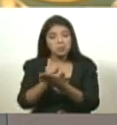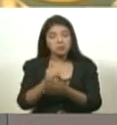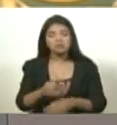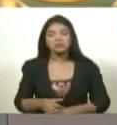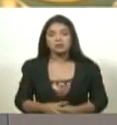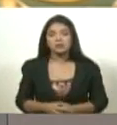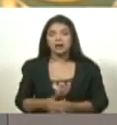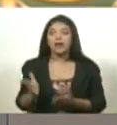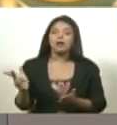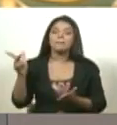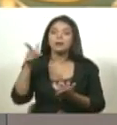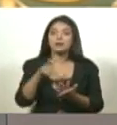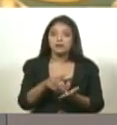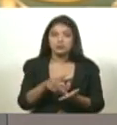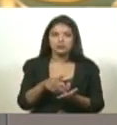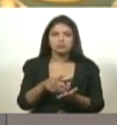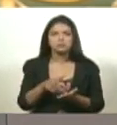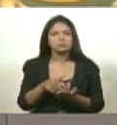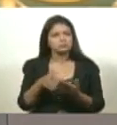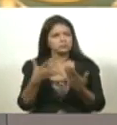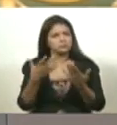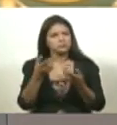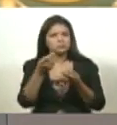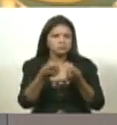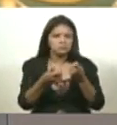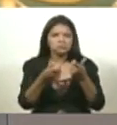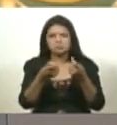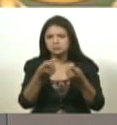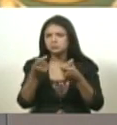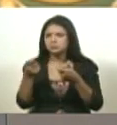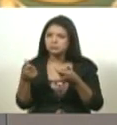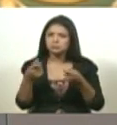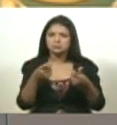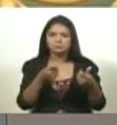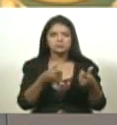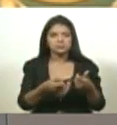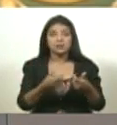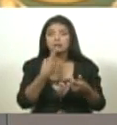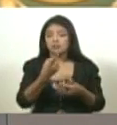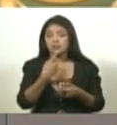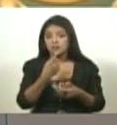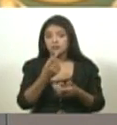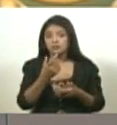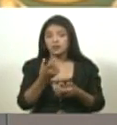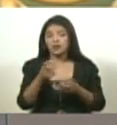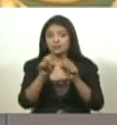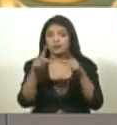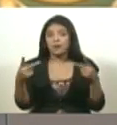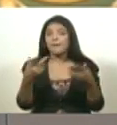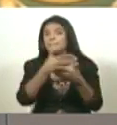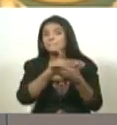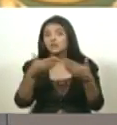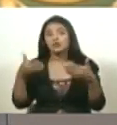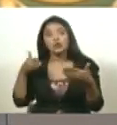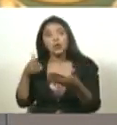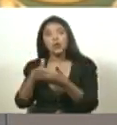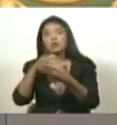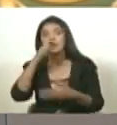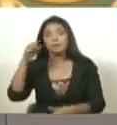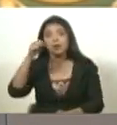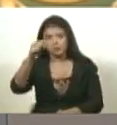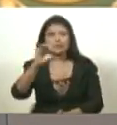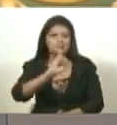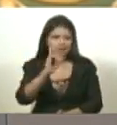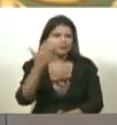La participación fue notablemente escasa, dice el New York Times. Millones votaron contra Maduro, es decir, ya saben